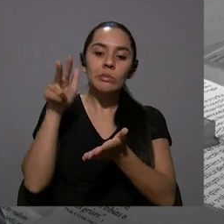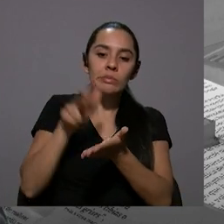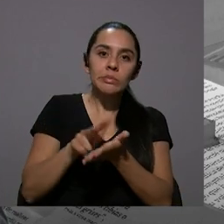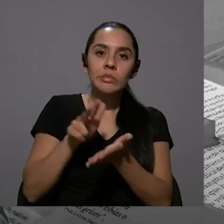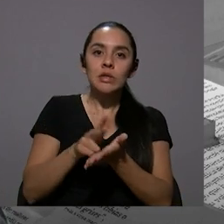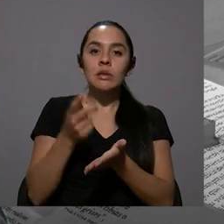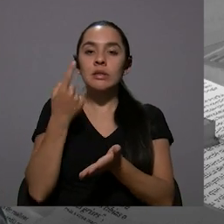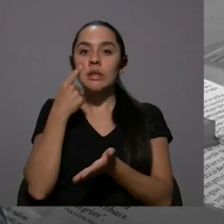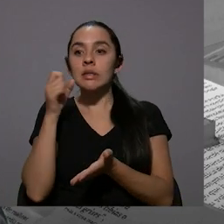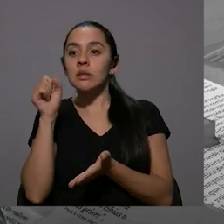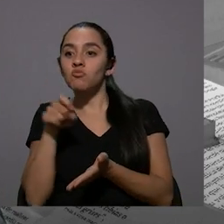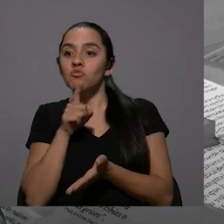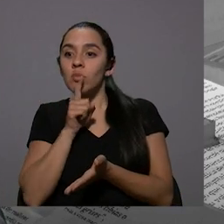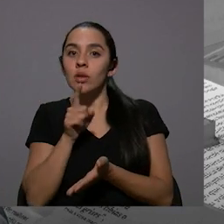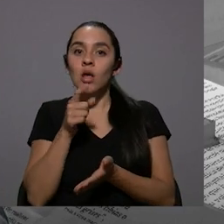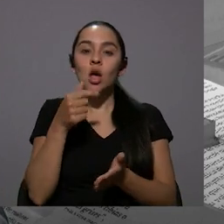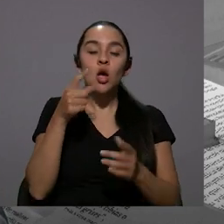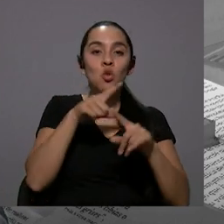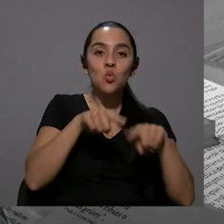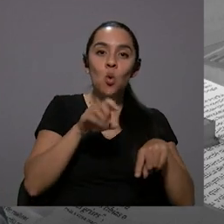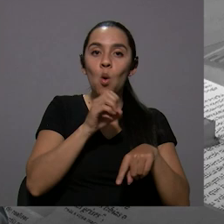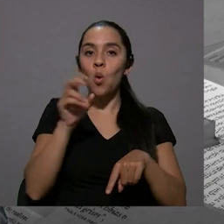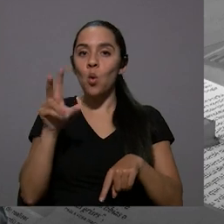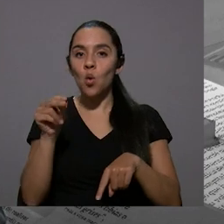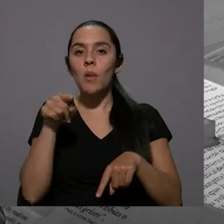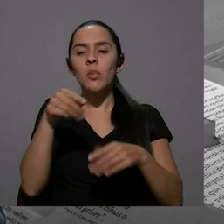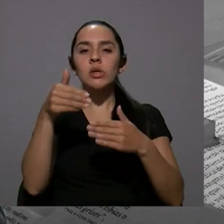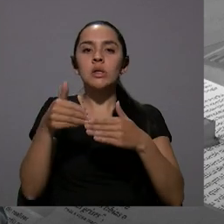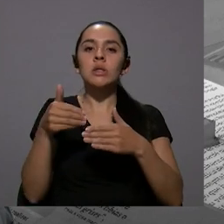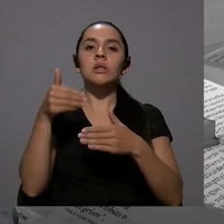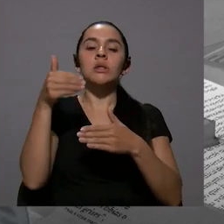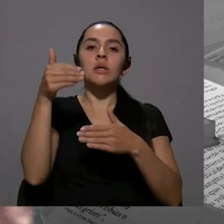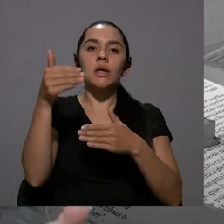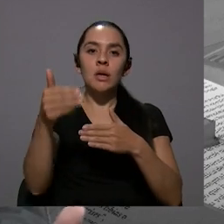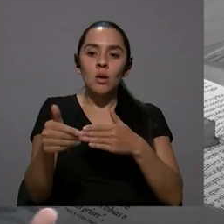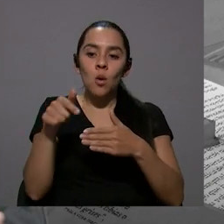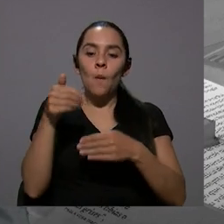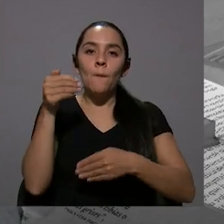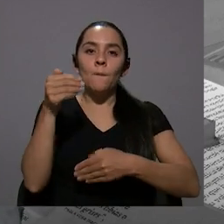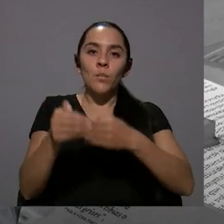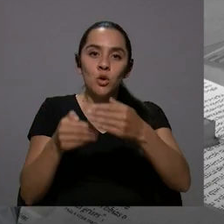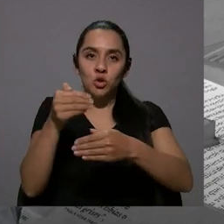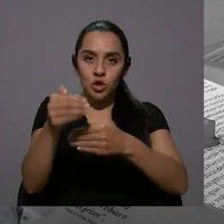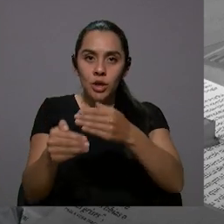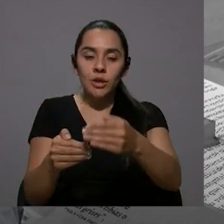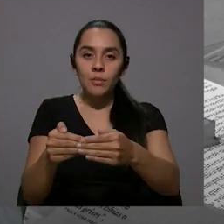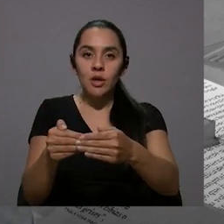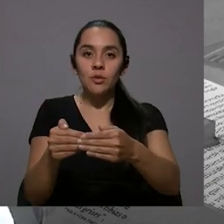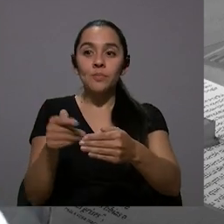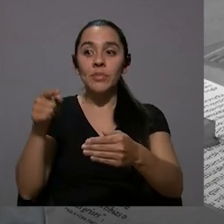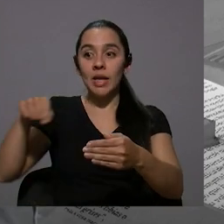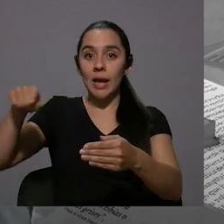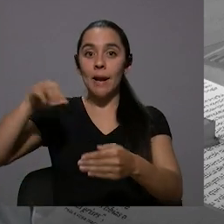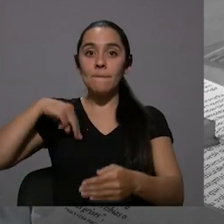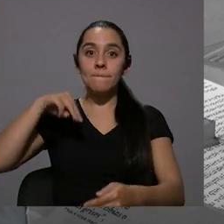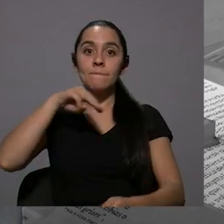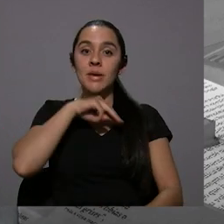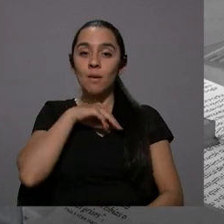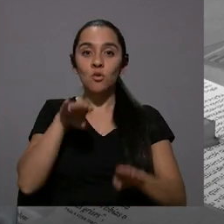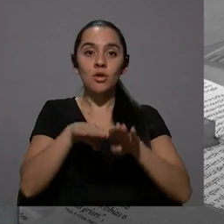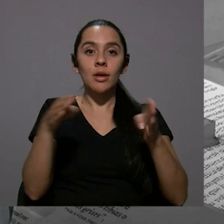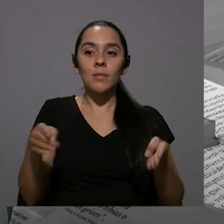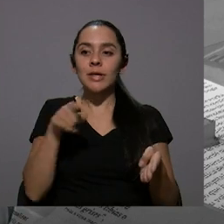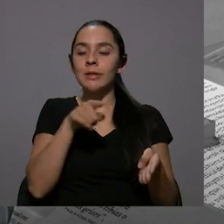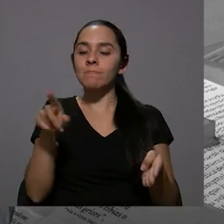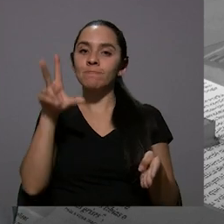revalidar algunos que no podía determinarse Cuál era el voto nulo pero eso ya fue un procedimiento o que los